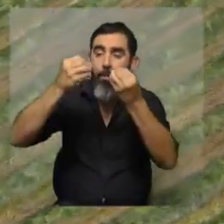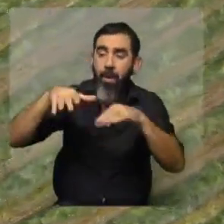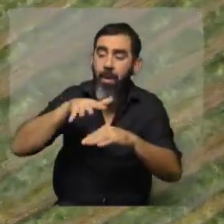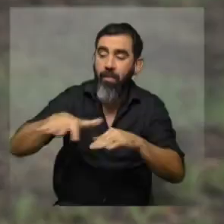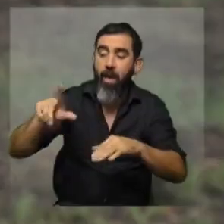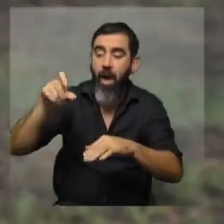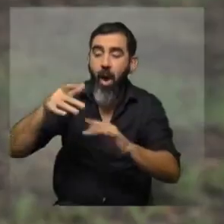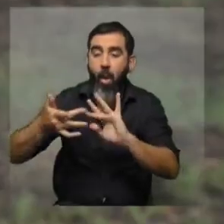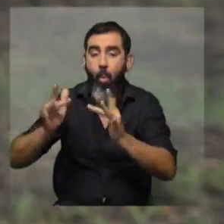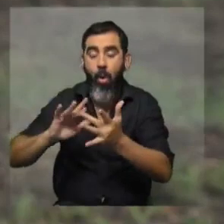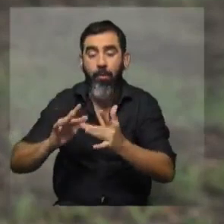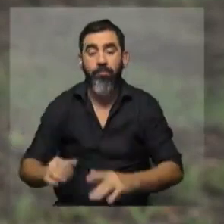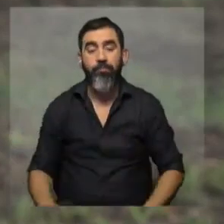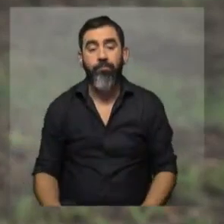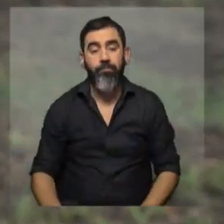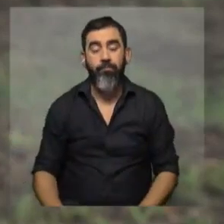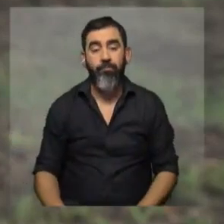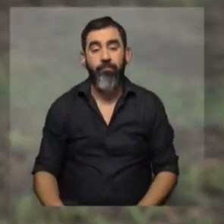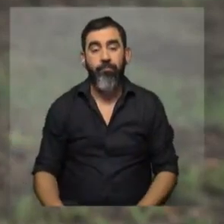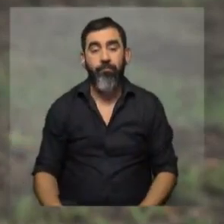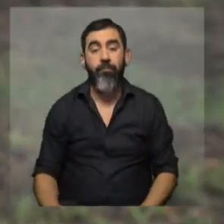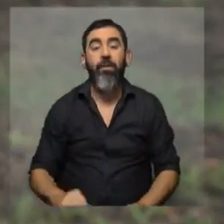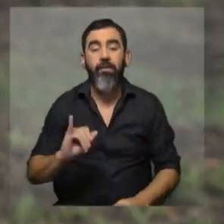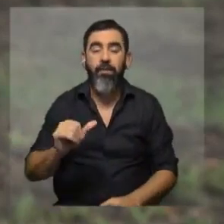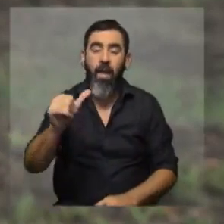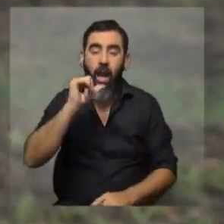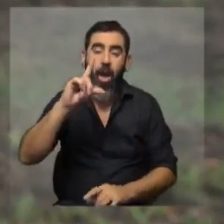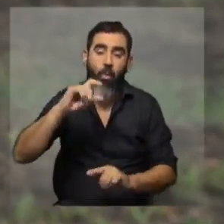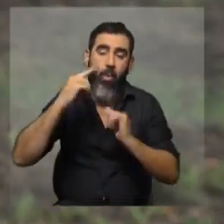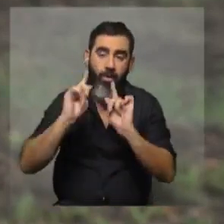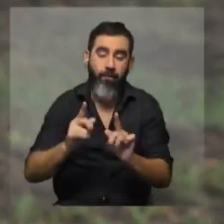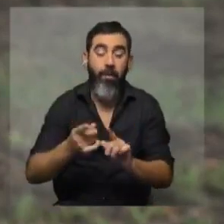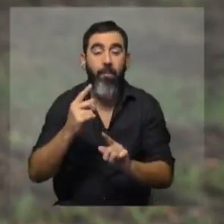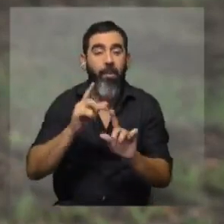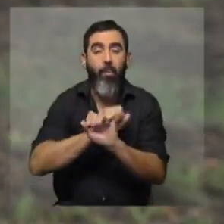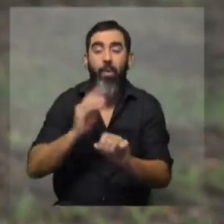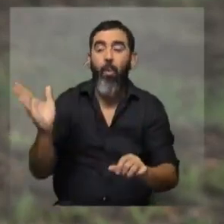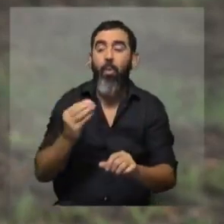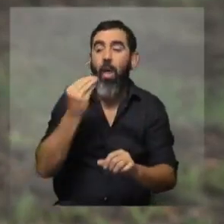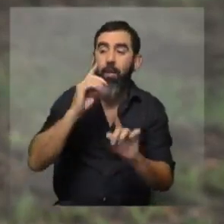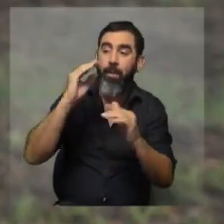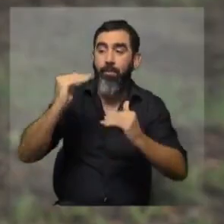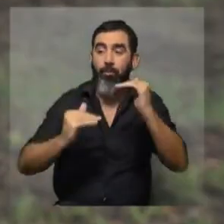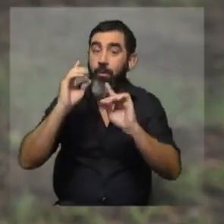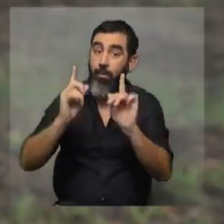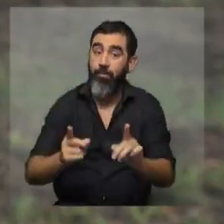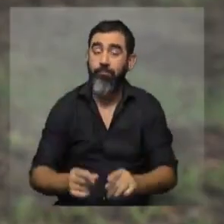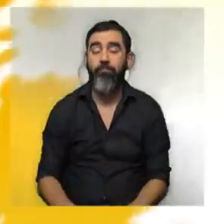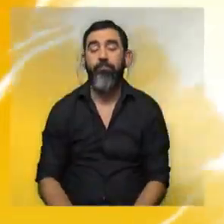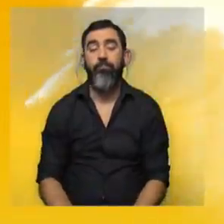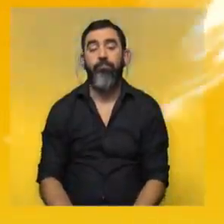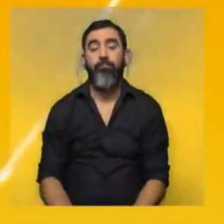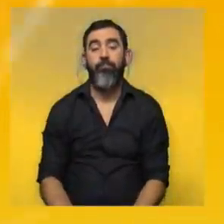agua. No podemos dejar de tomar agua, pero tampoco podemos dejar de producir alimentos.